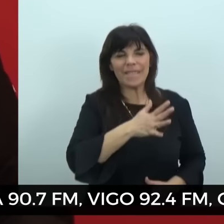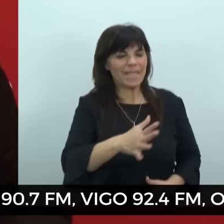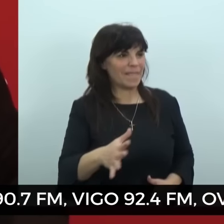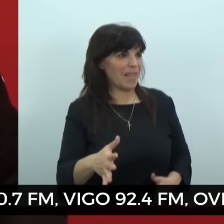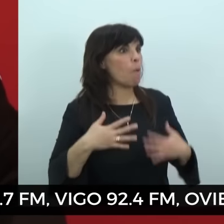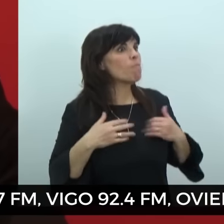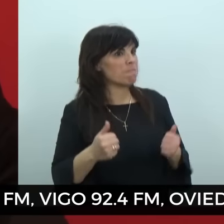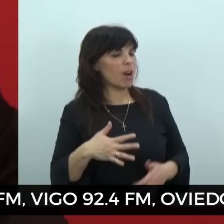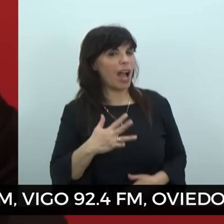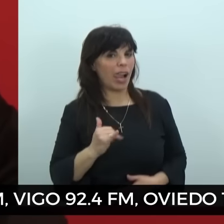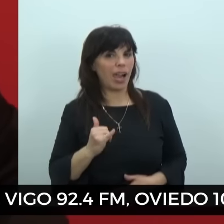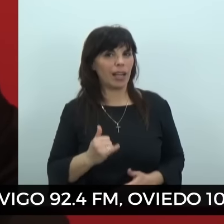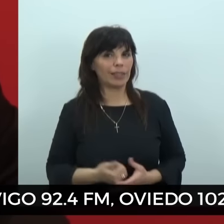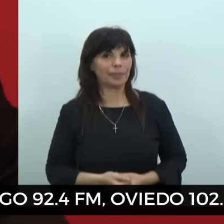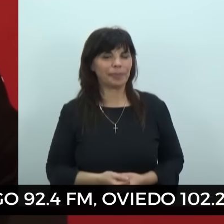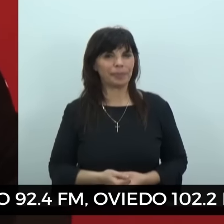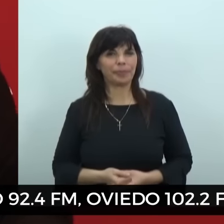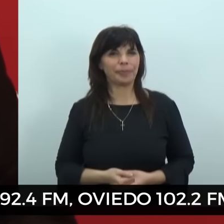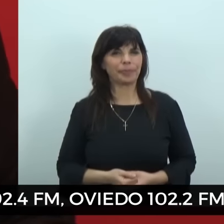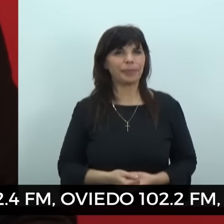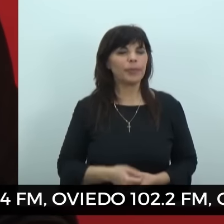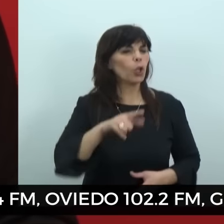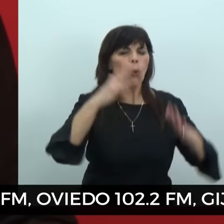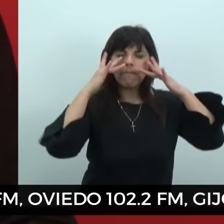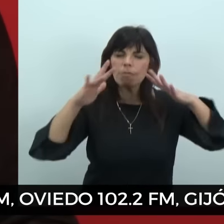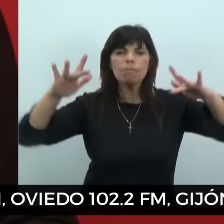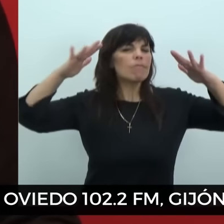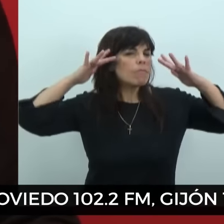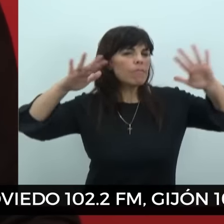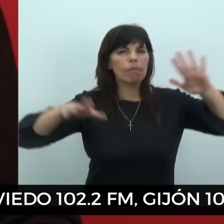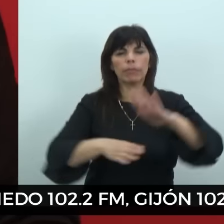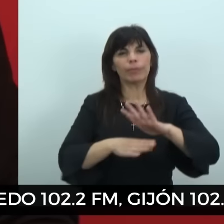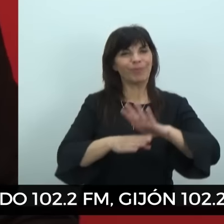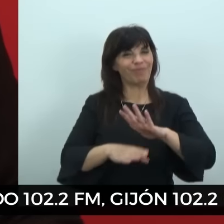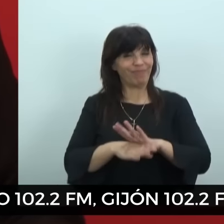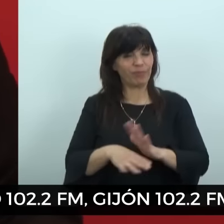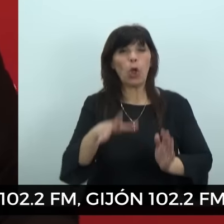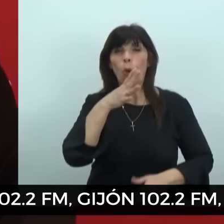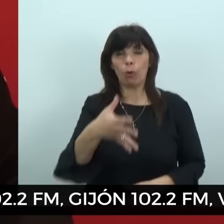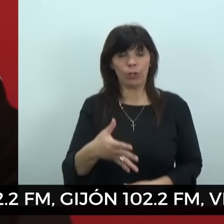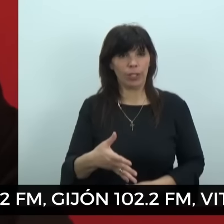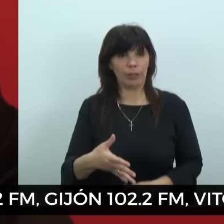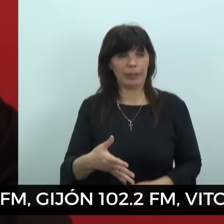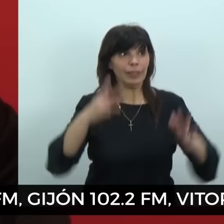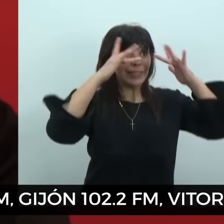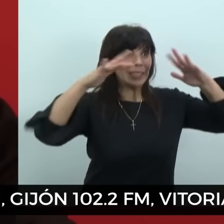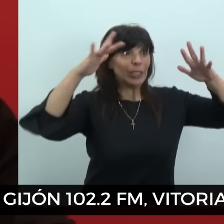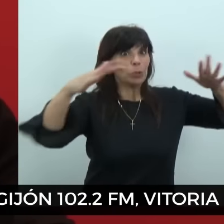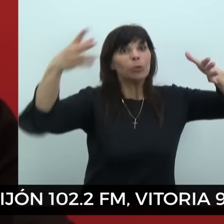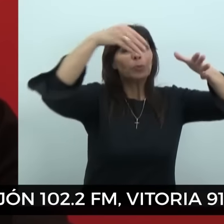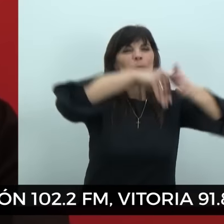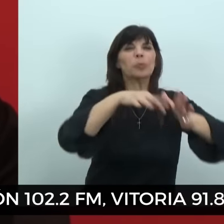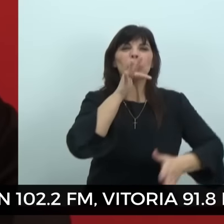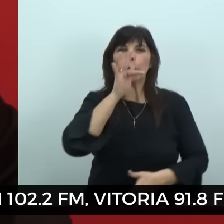de un sueño. No dejes de soñar, porque en ese sueño hay una promesa de Dios,